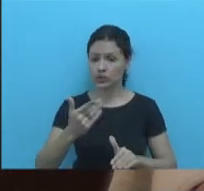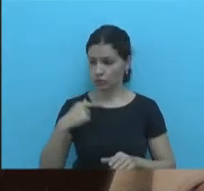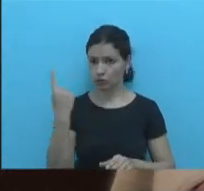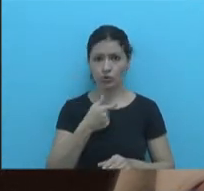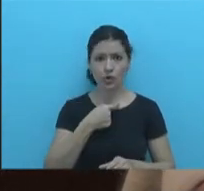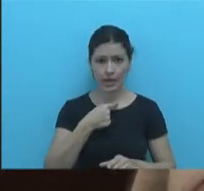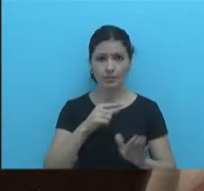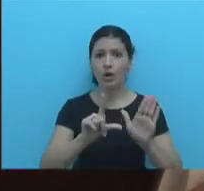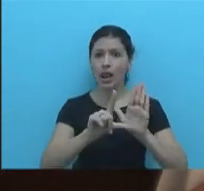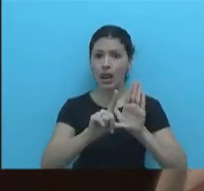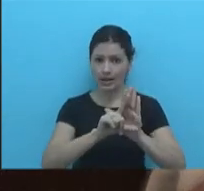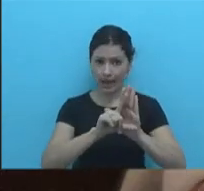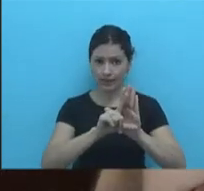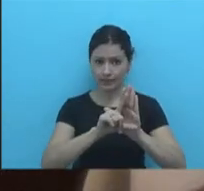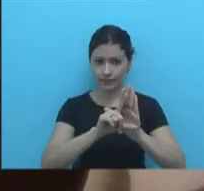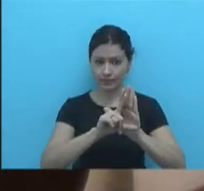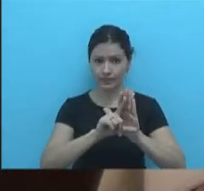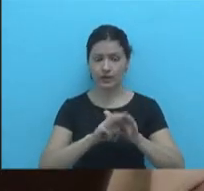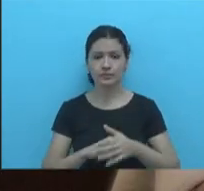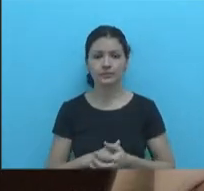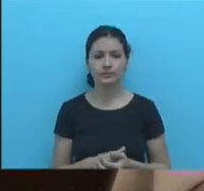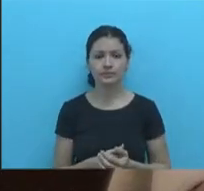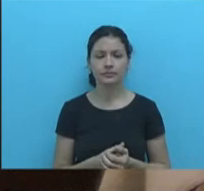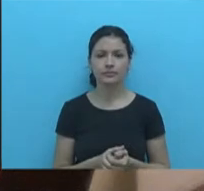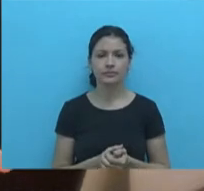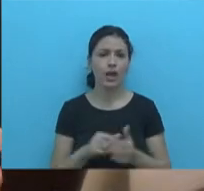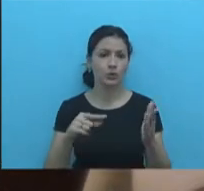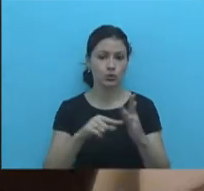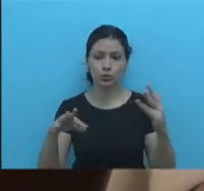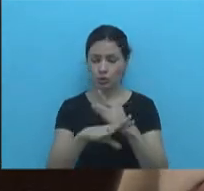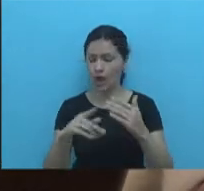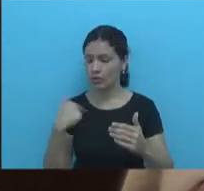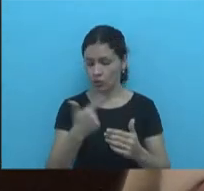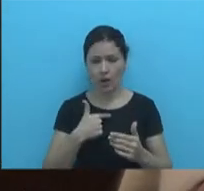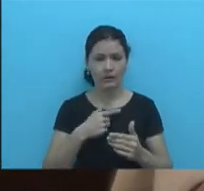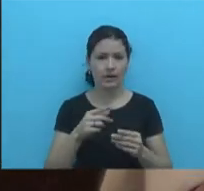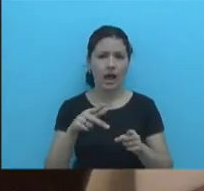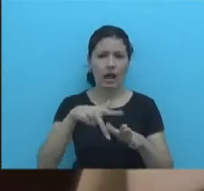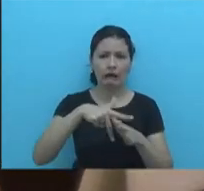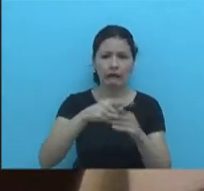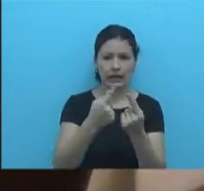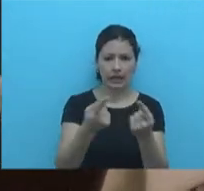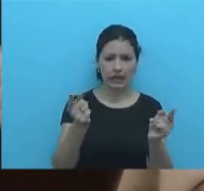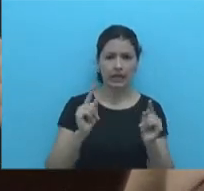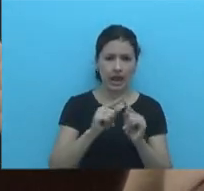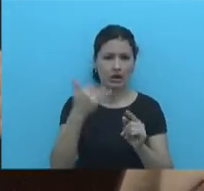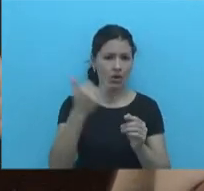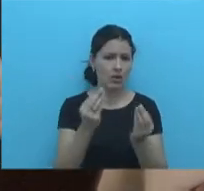que en Reconquista sigue habiendo carros y también hay muchos accidentes. Y...